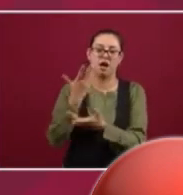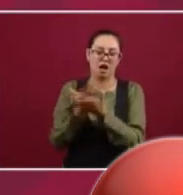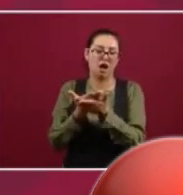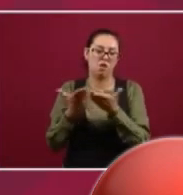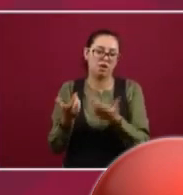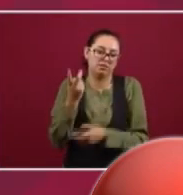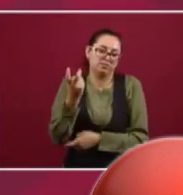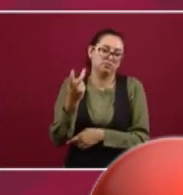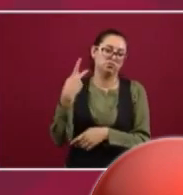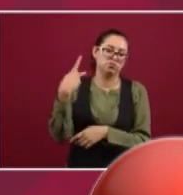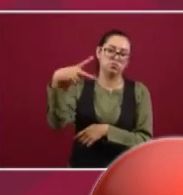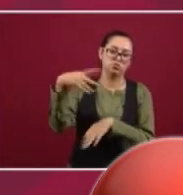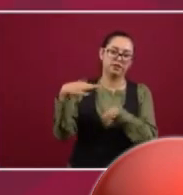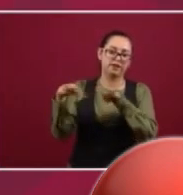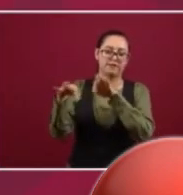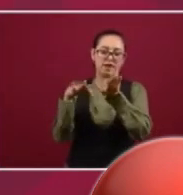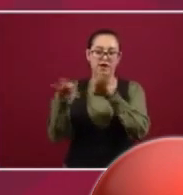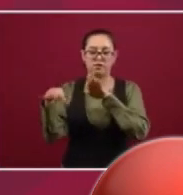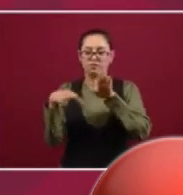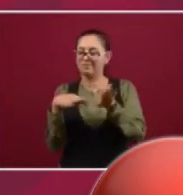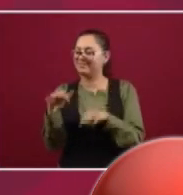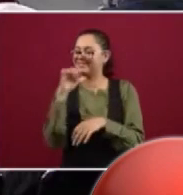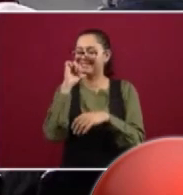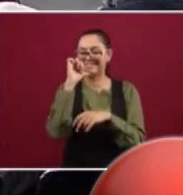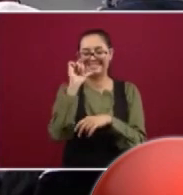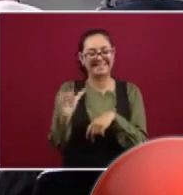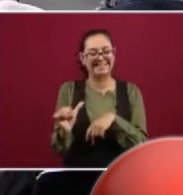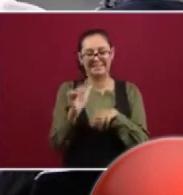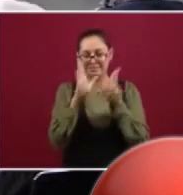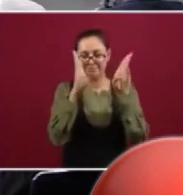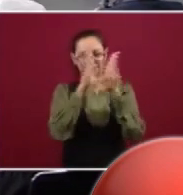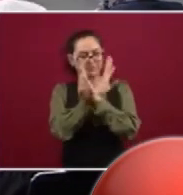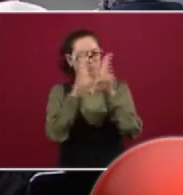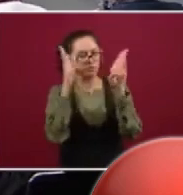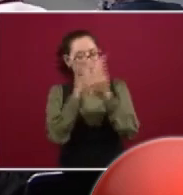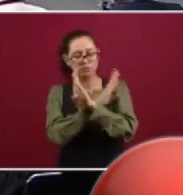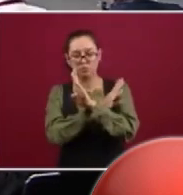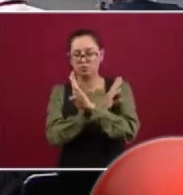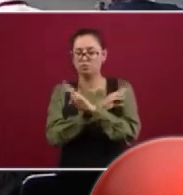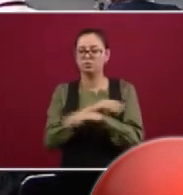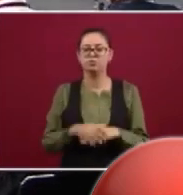haciendo nada de la vez este